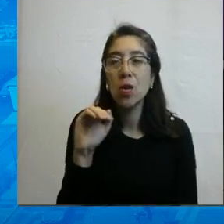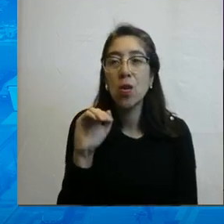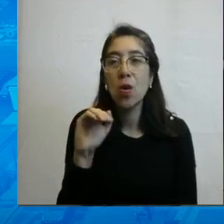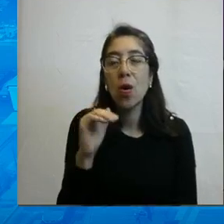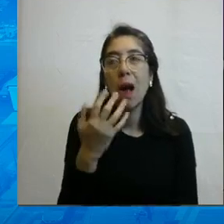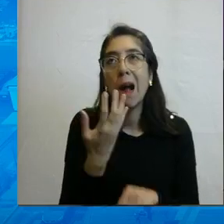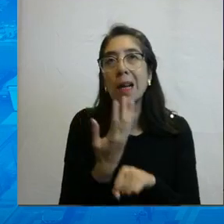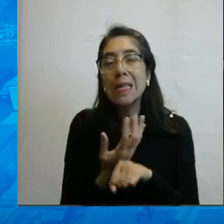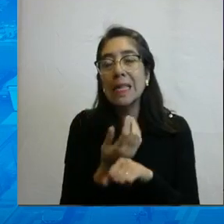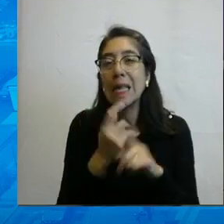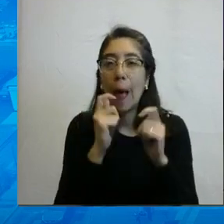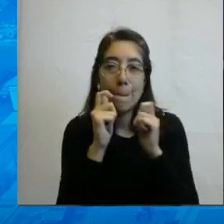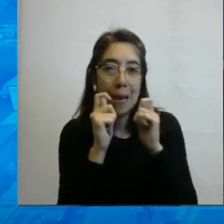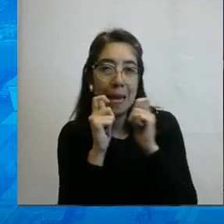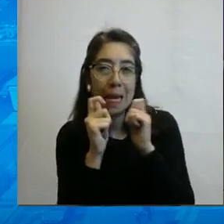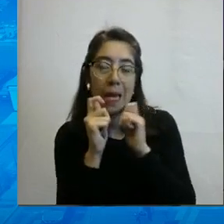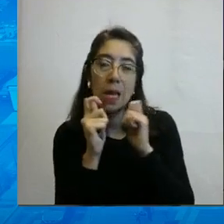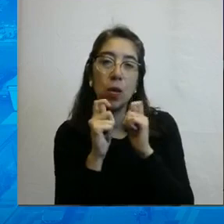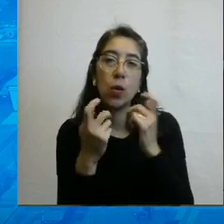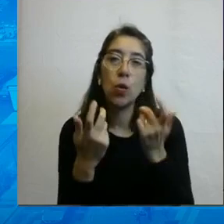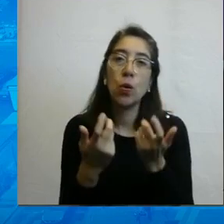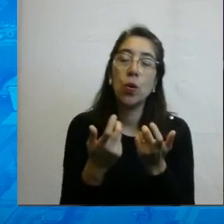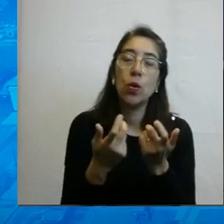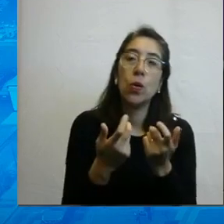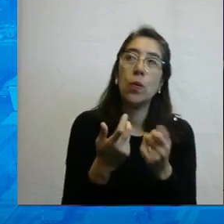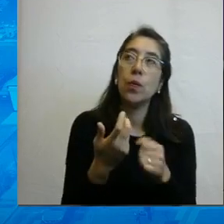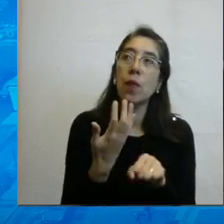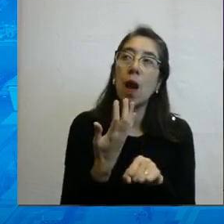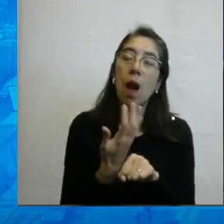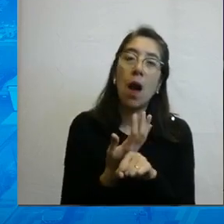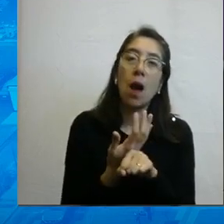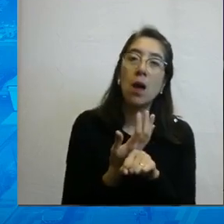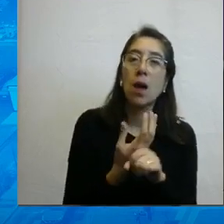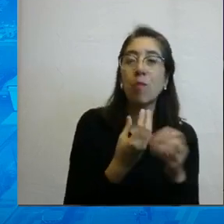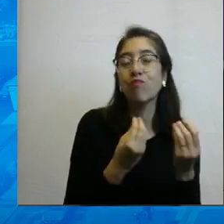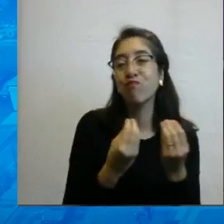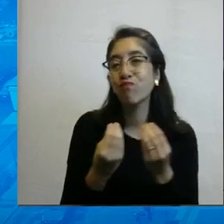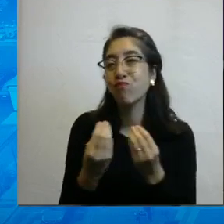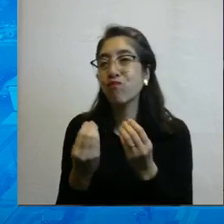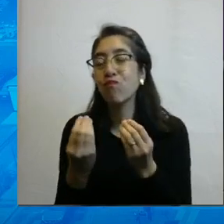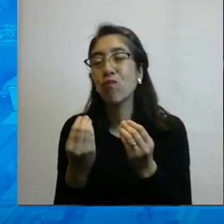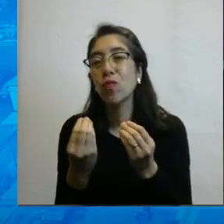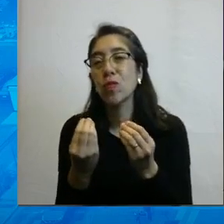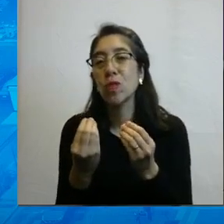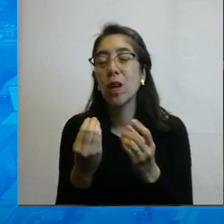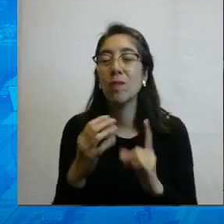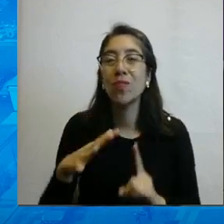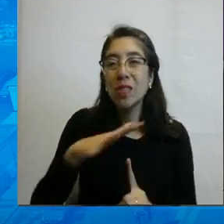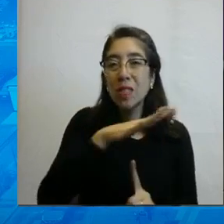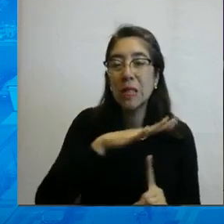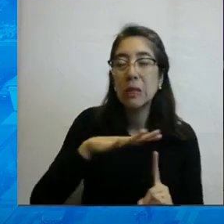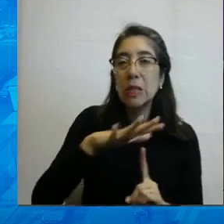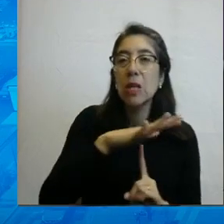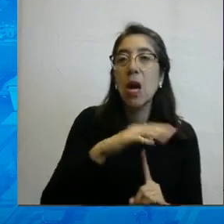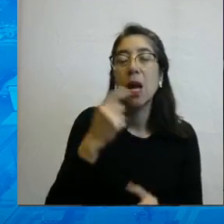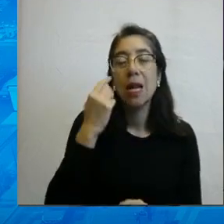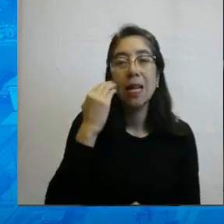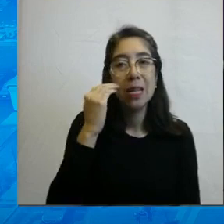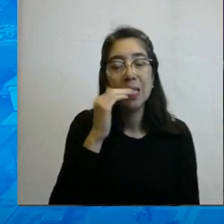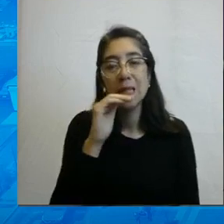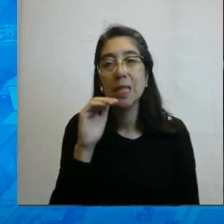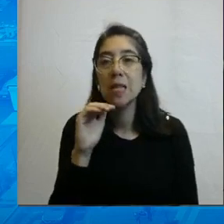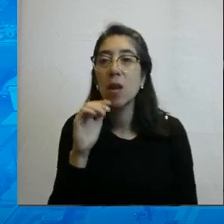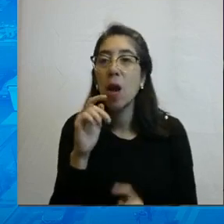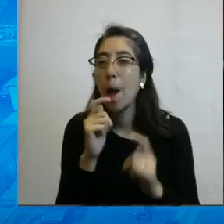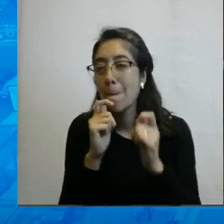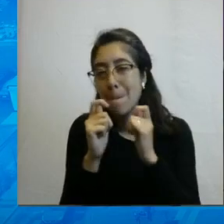al respecto. Existen demasiadas instancias en las cuales están permanentemente expuestos a este tipo de riesgo. Por